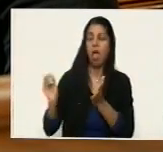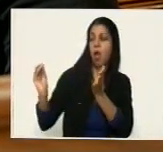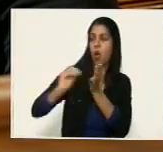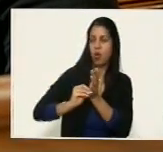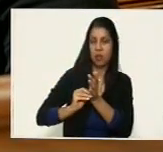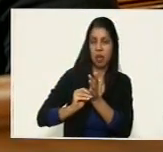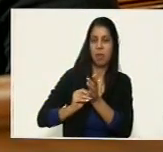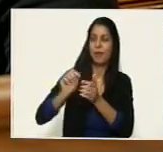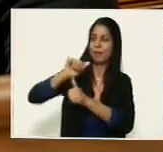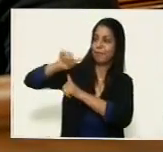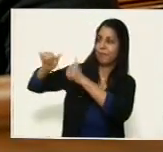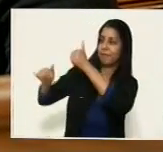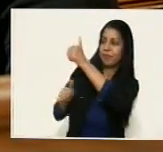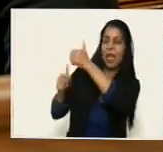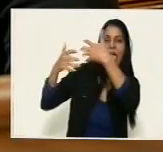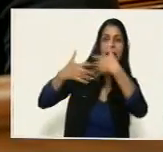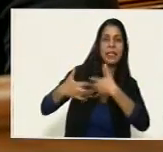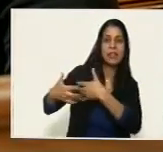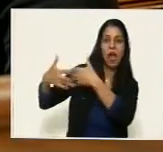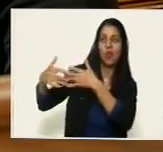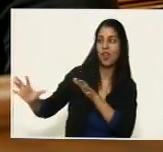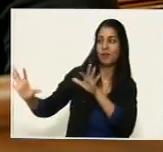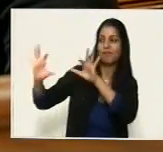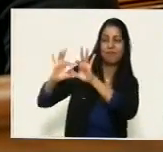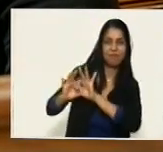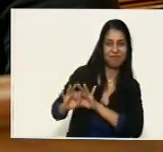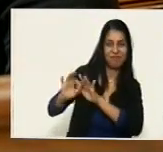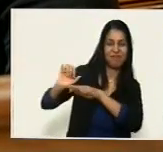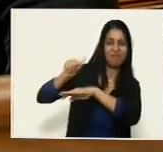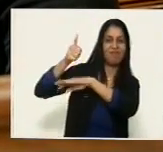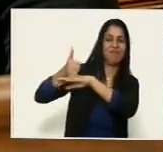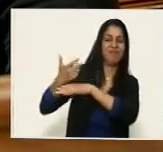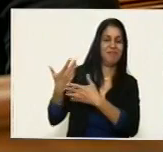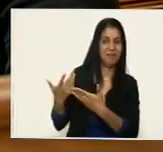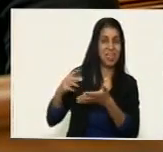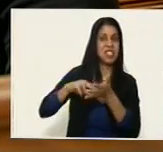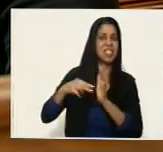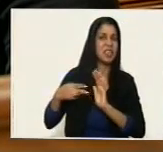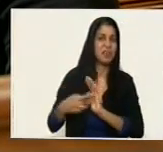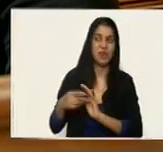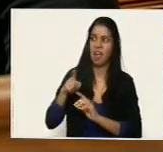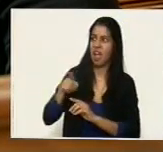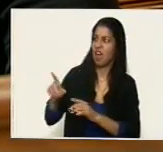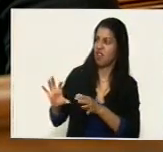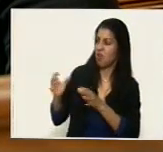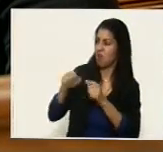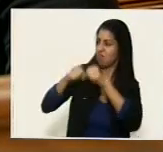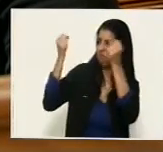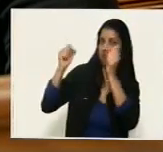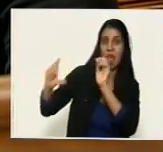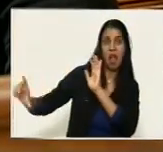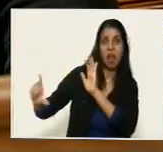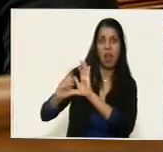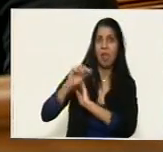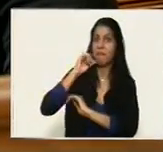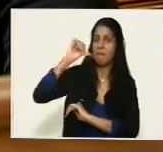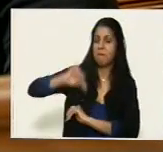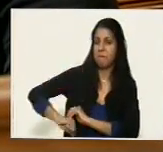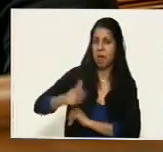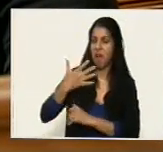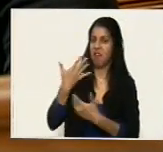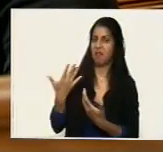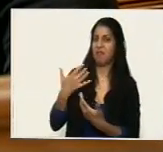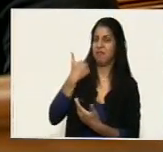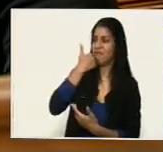del gobierno de Donald Trump, se constituye en unilateral, ilegal e inmoral fórmula